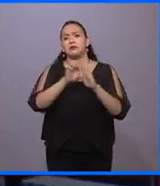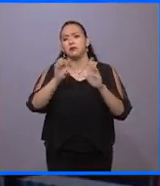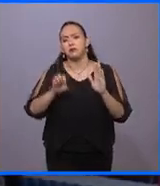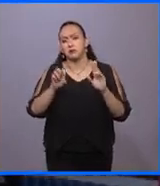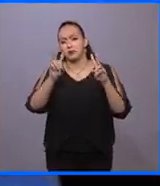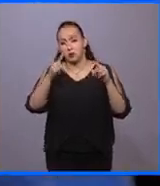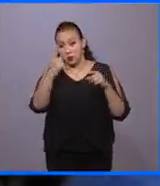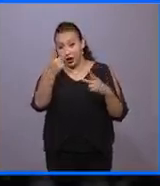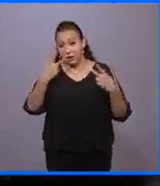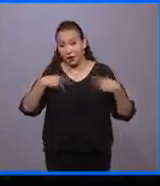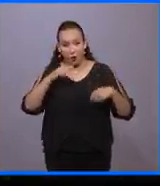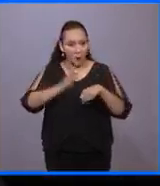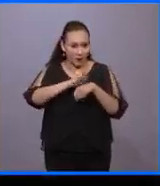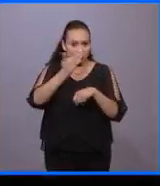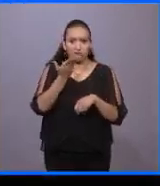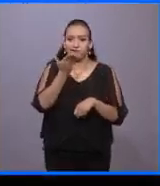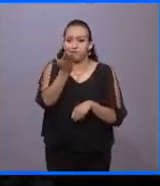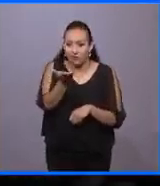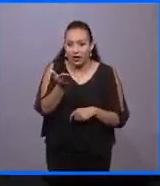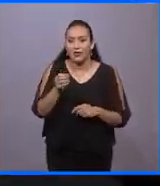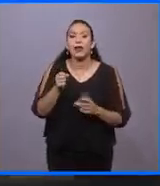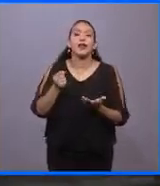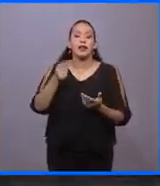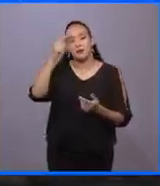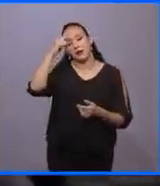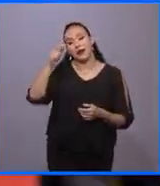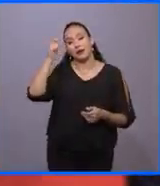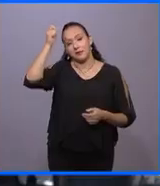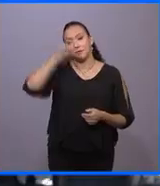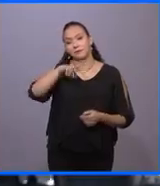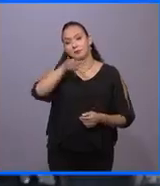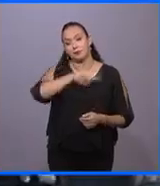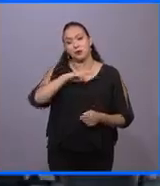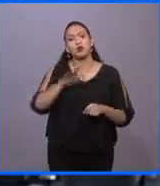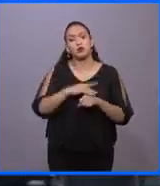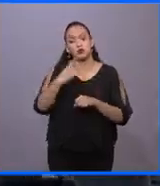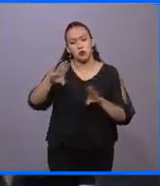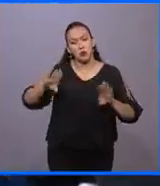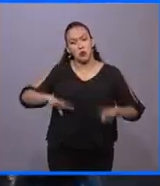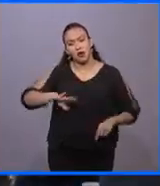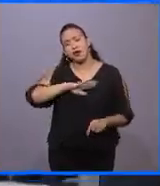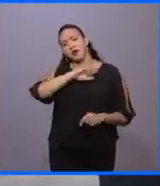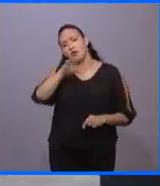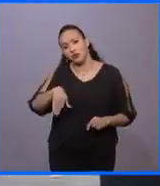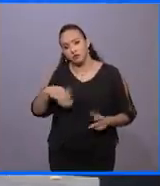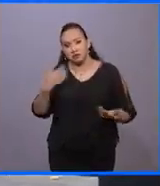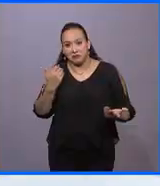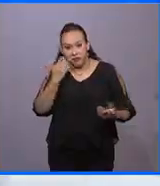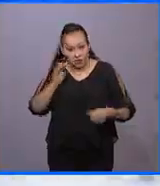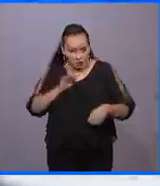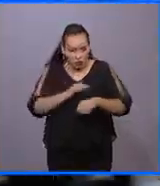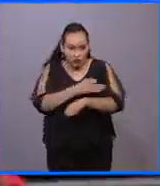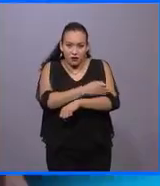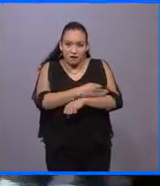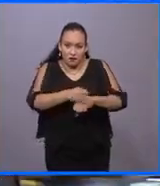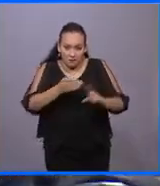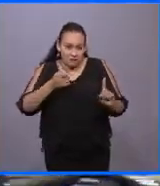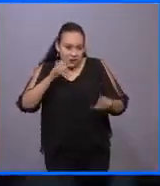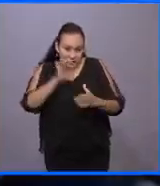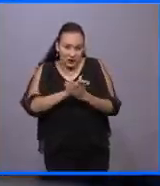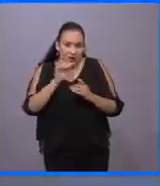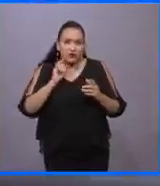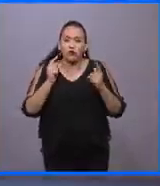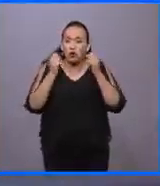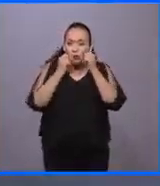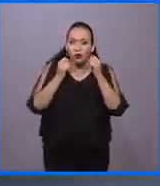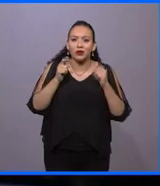una persona solicita la pensión por viudez de su pareja fallecida, donde se busca proteger a todas las partes sin hacer distinción entre